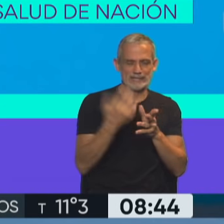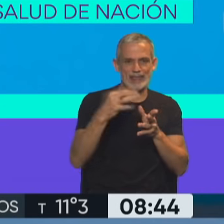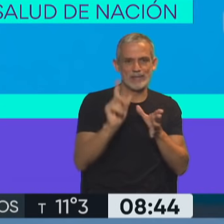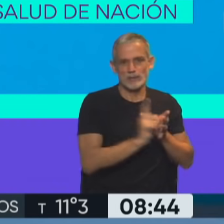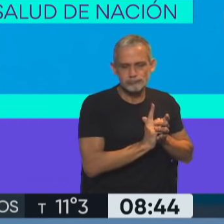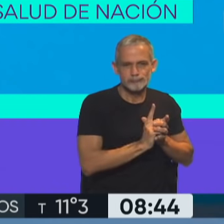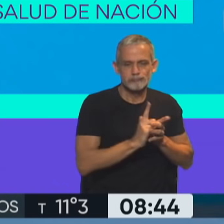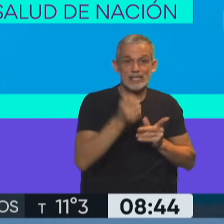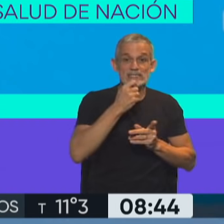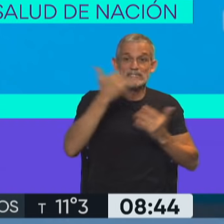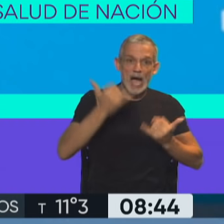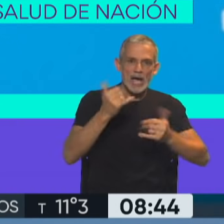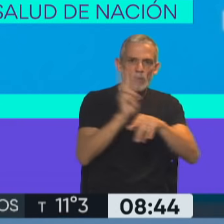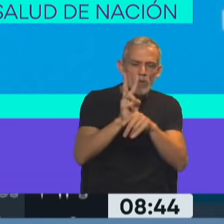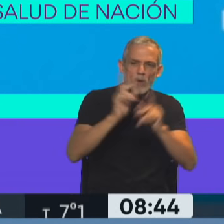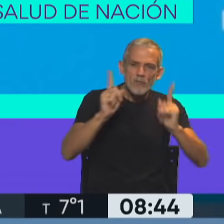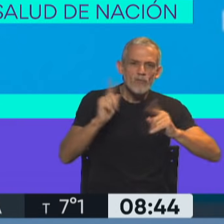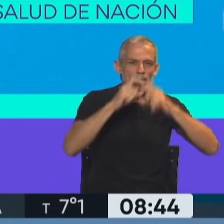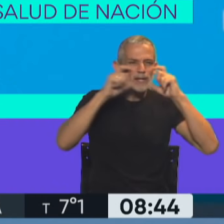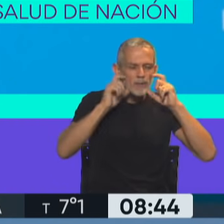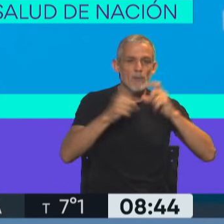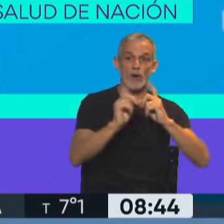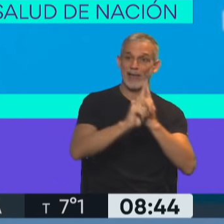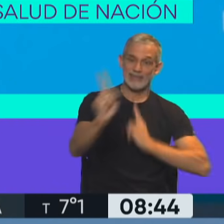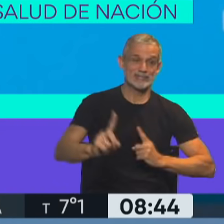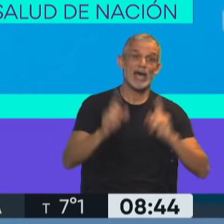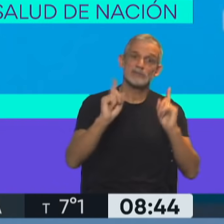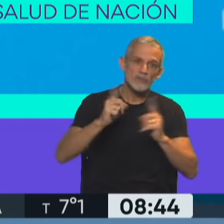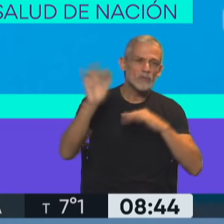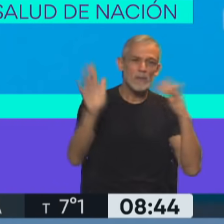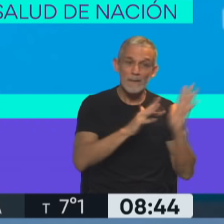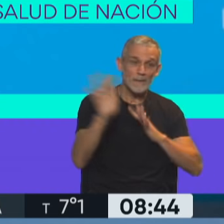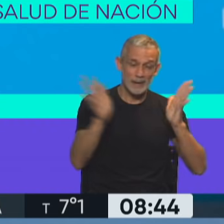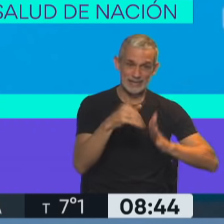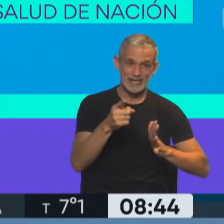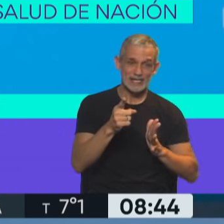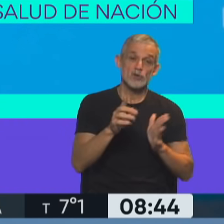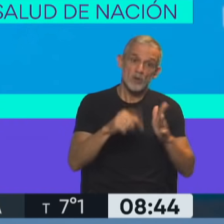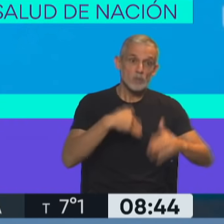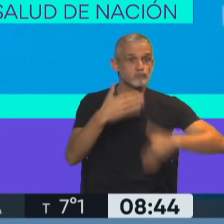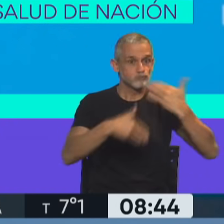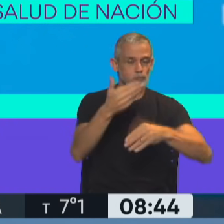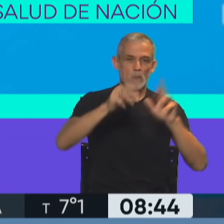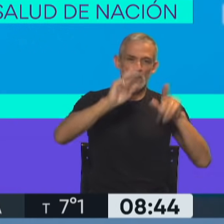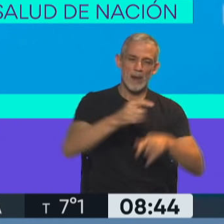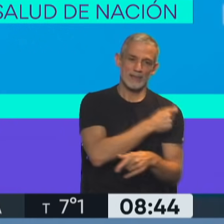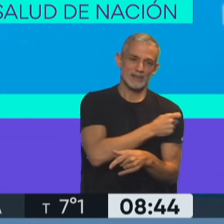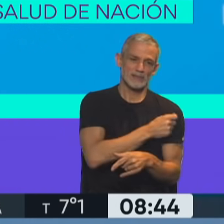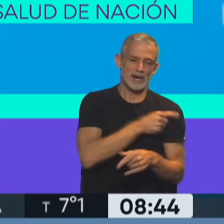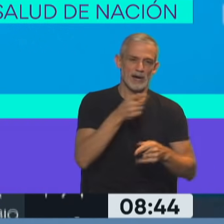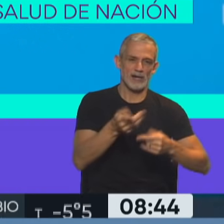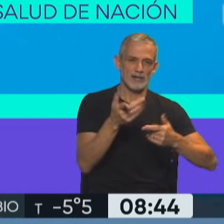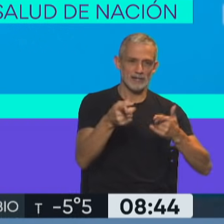por supuesto, de sostener los cuidados con el tapaboca, la distancia y la ventilación. A medida que seguimos avanzando en el plan de vacunación y